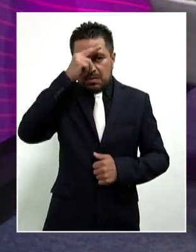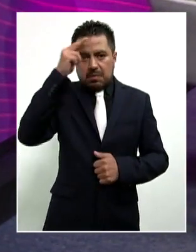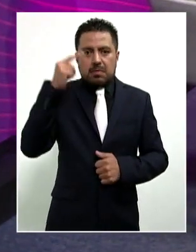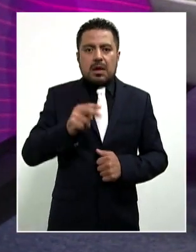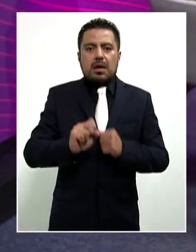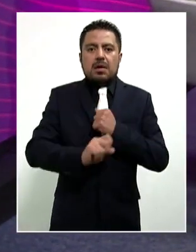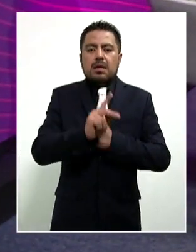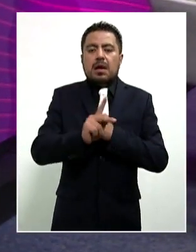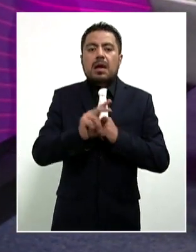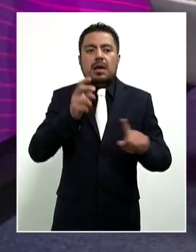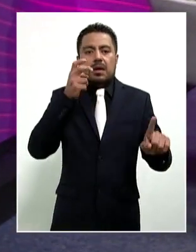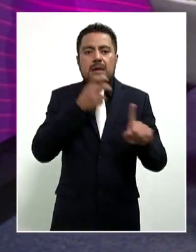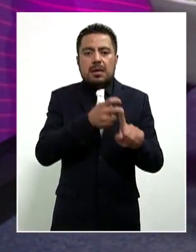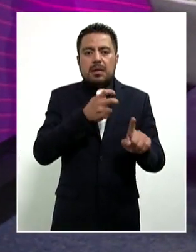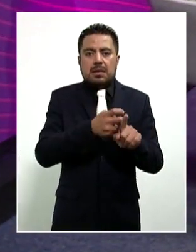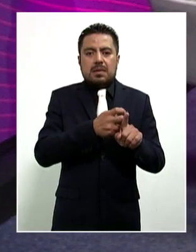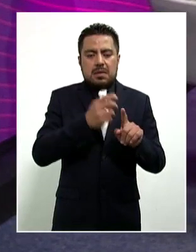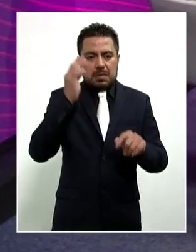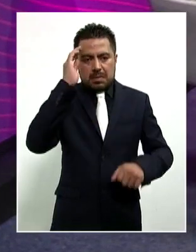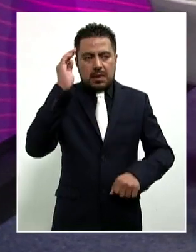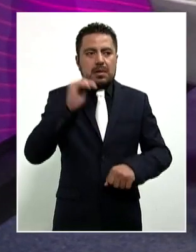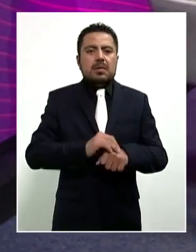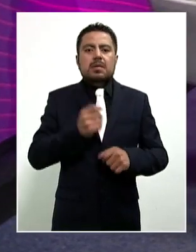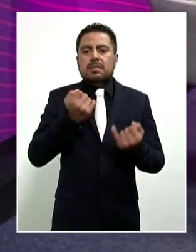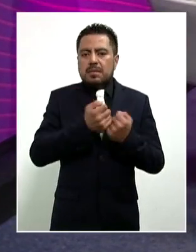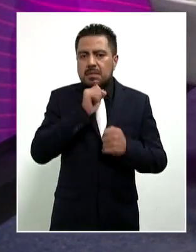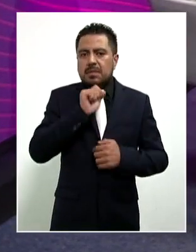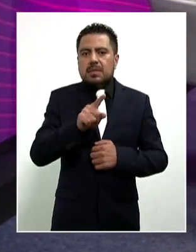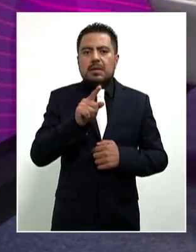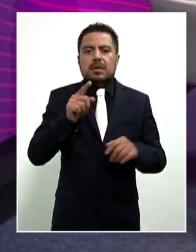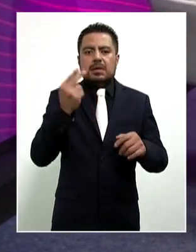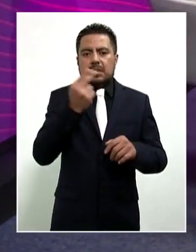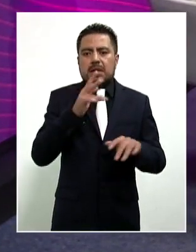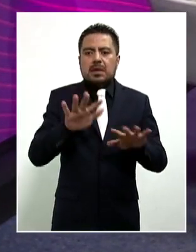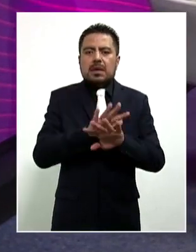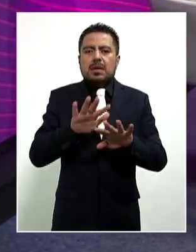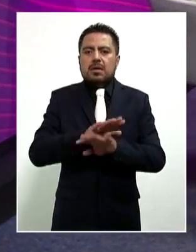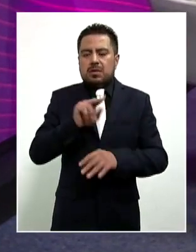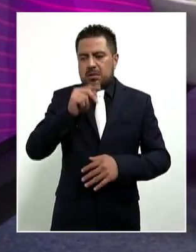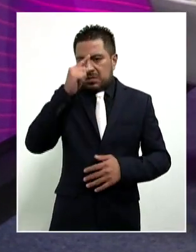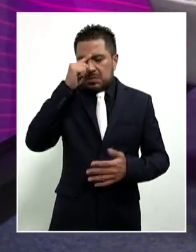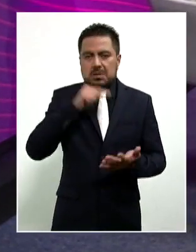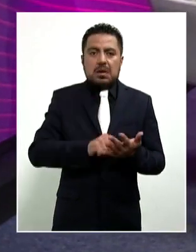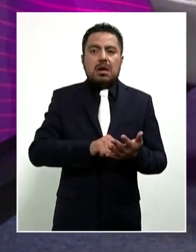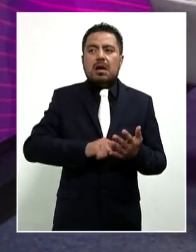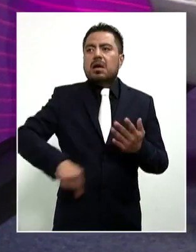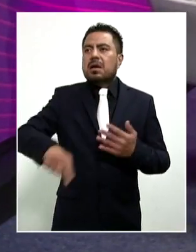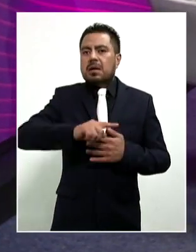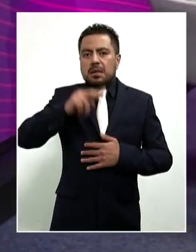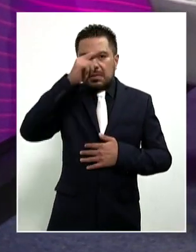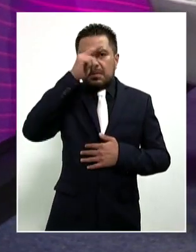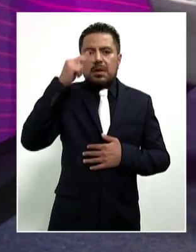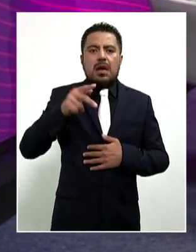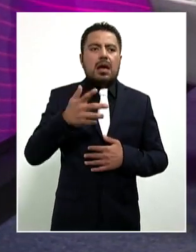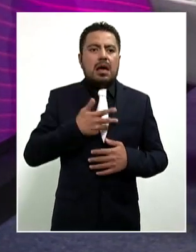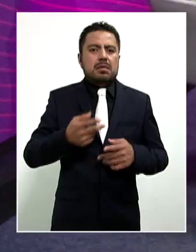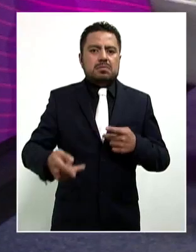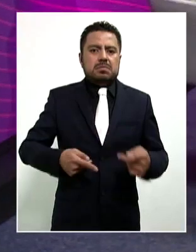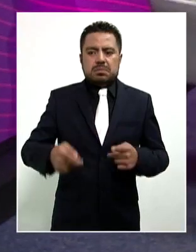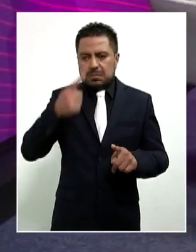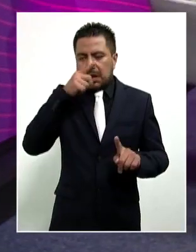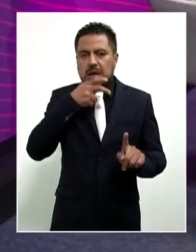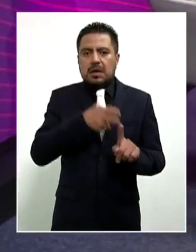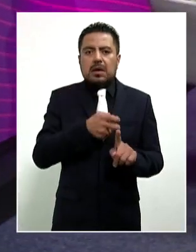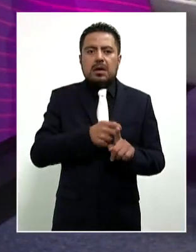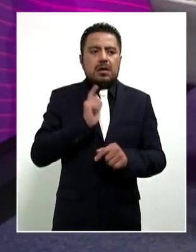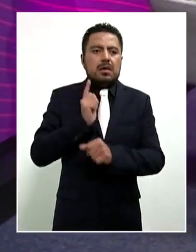Y en ese sentido, la mentalidad también tiene que ir cambiando. Yo no sé si los mexicanos están muy preparados para eso o